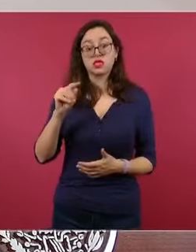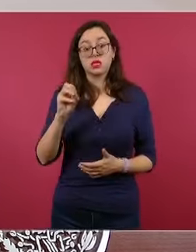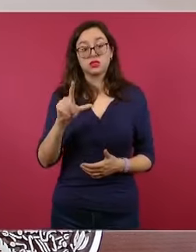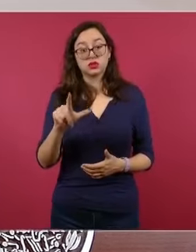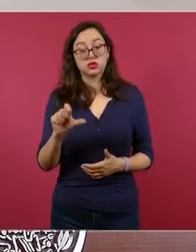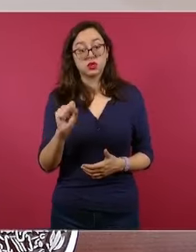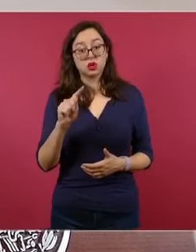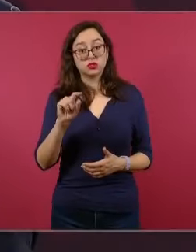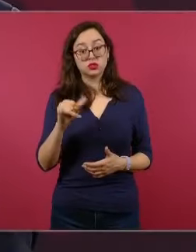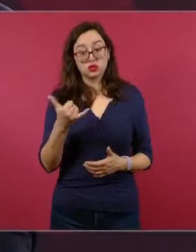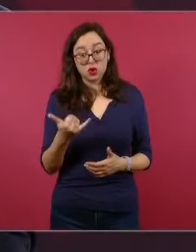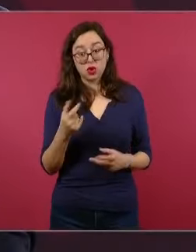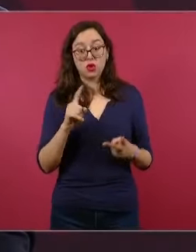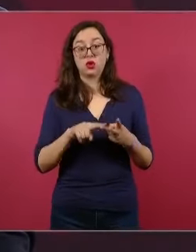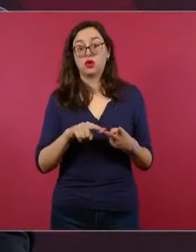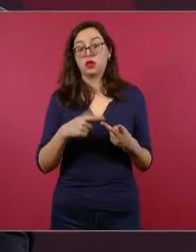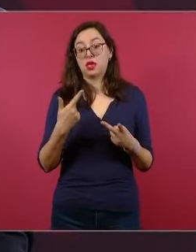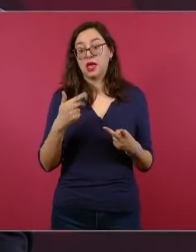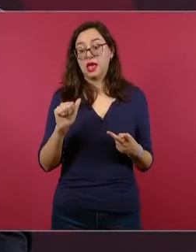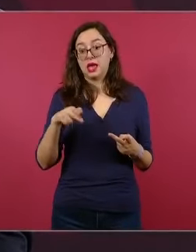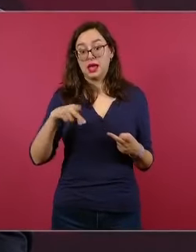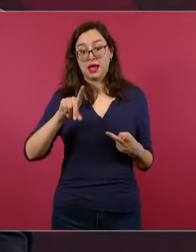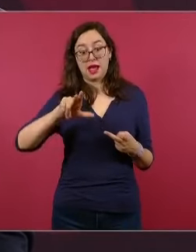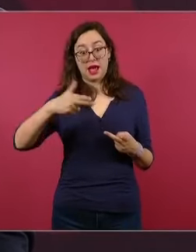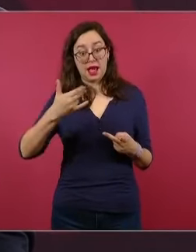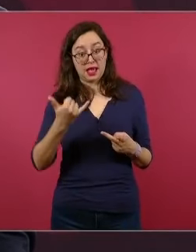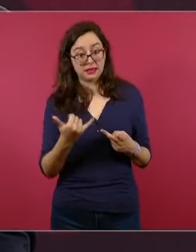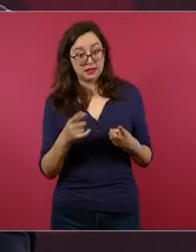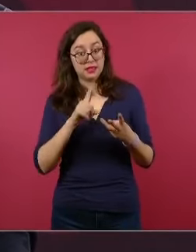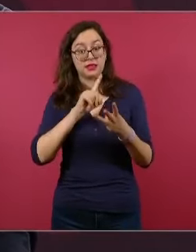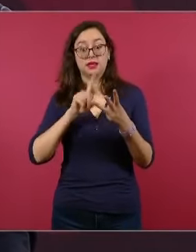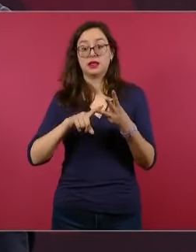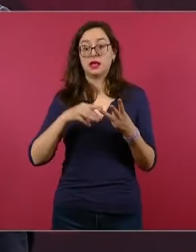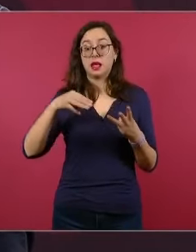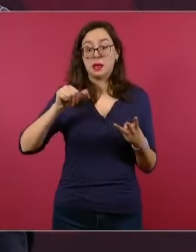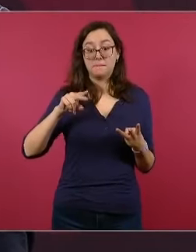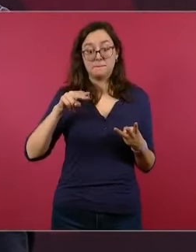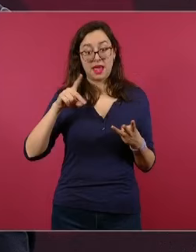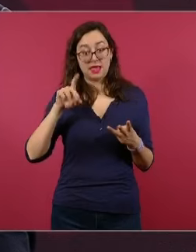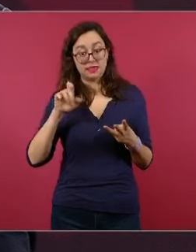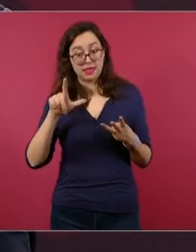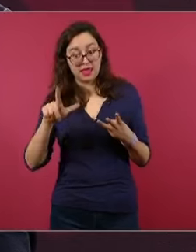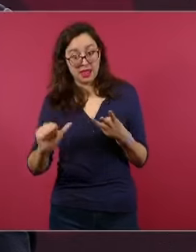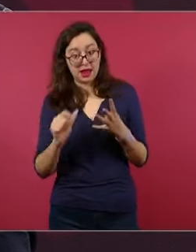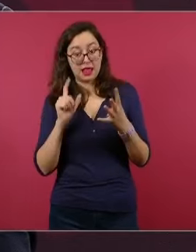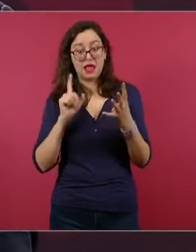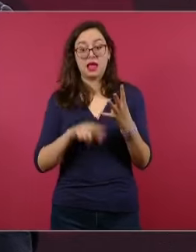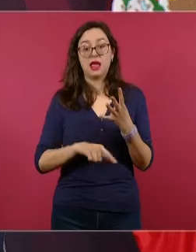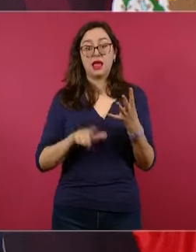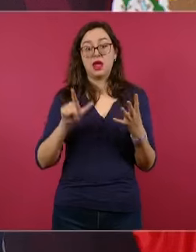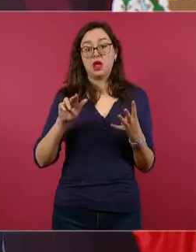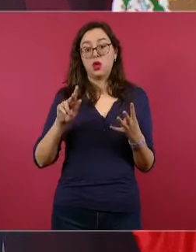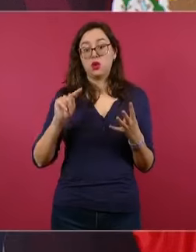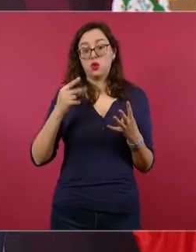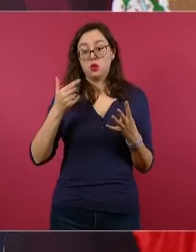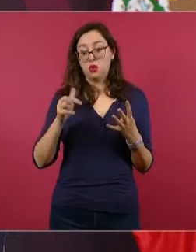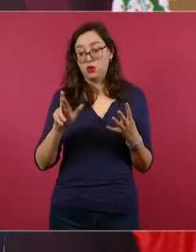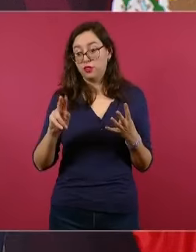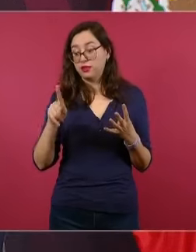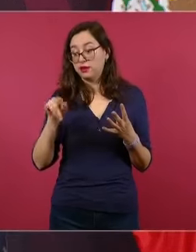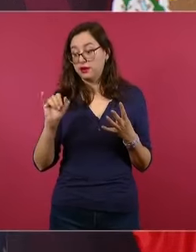hizo Gandhi y Mandela y Luther King y los